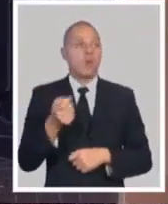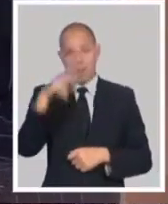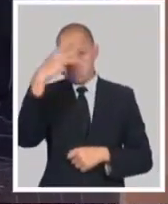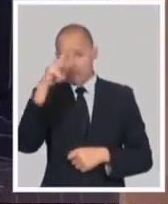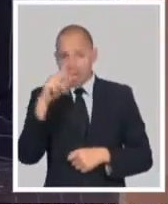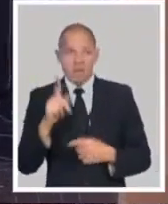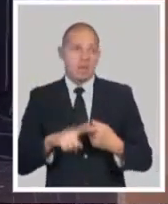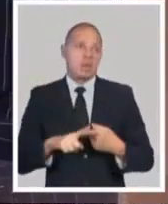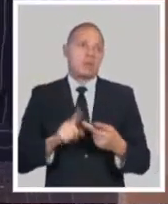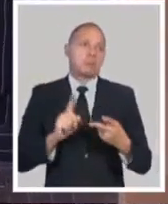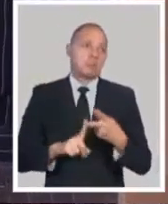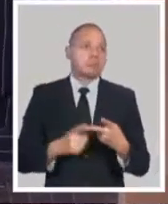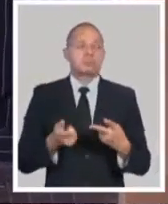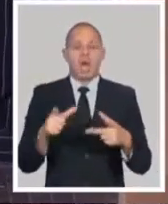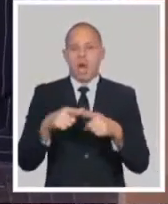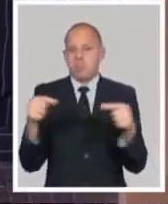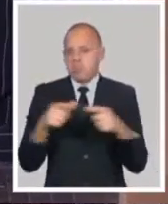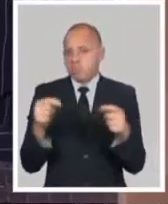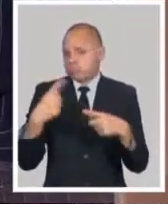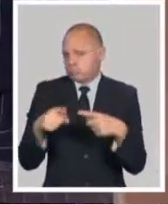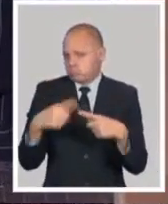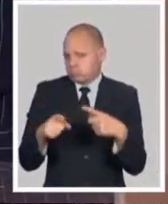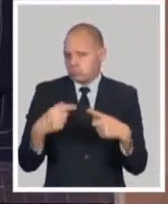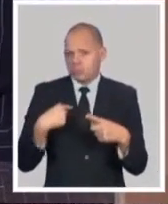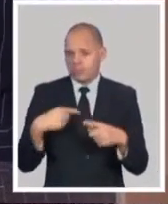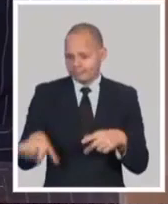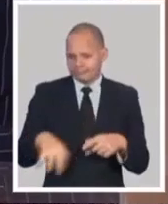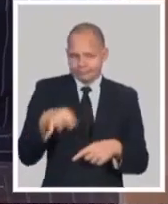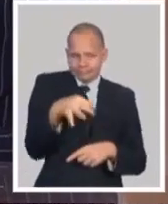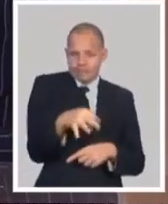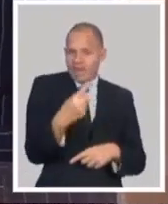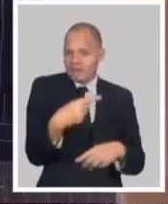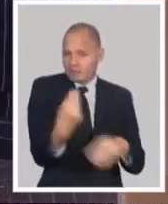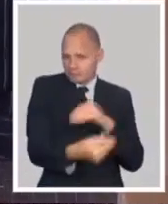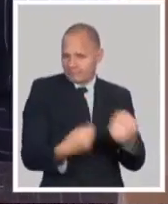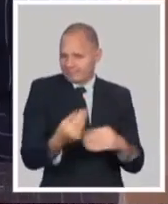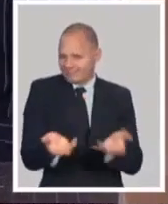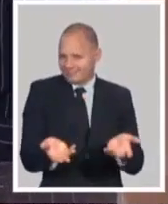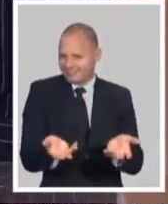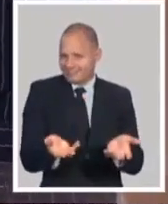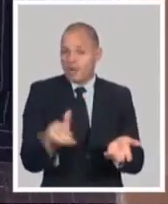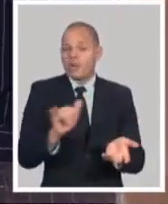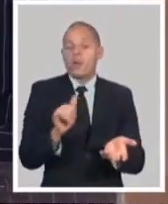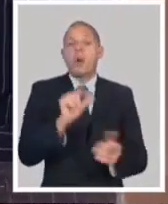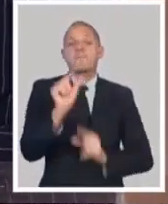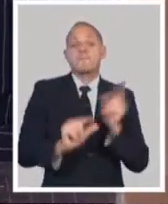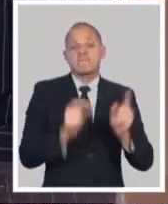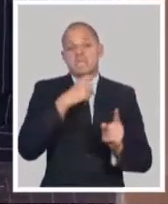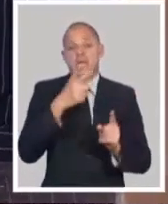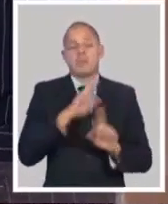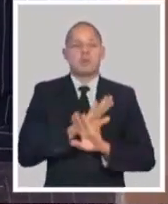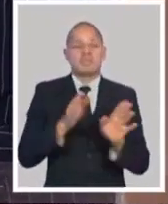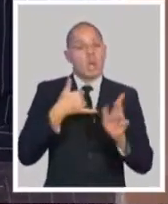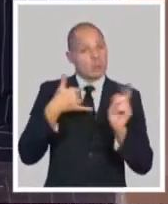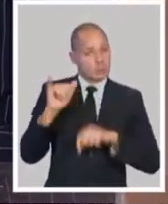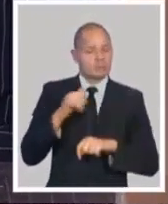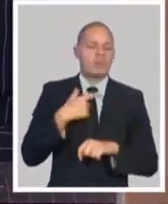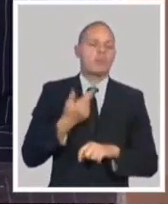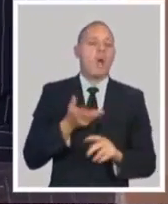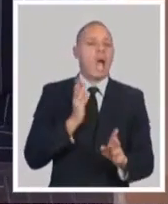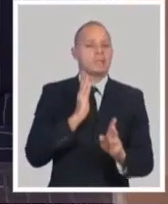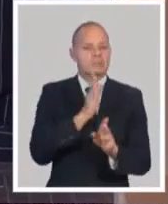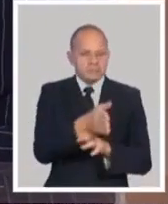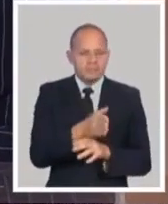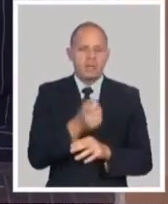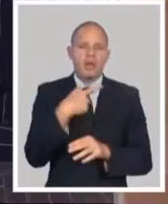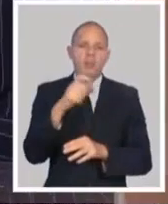cuando se van que regresan al país de donde son origen también a lo mejor han hecho un cambio